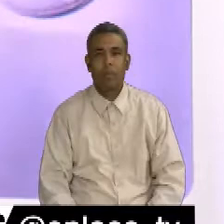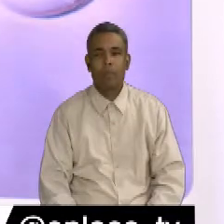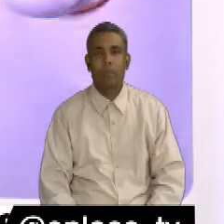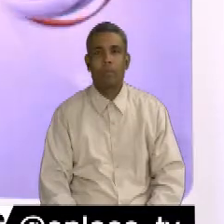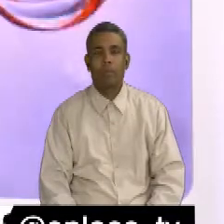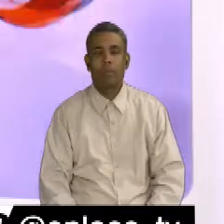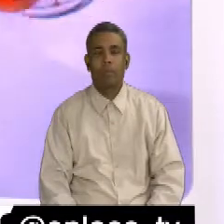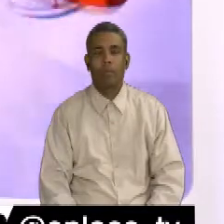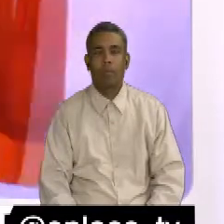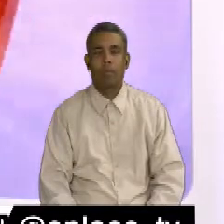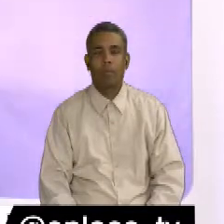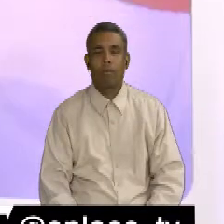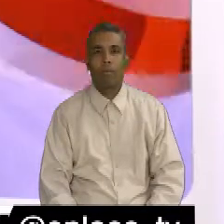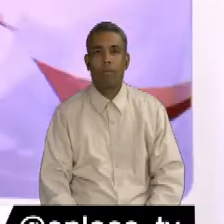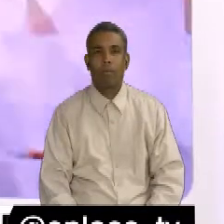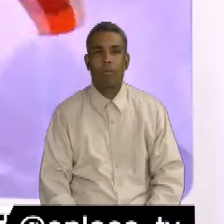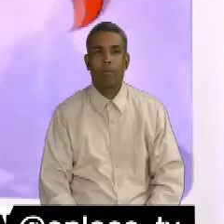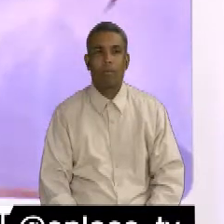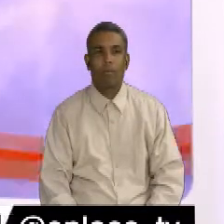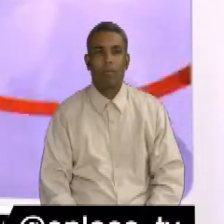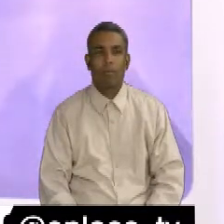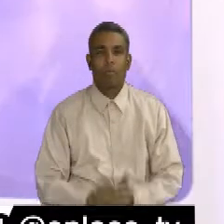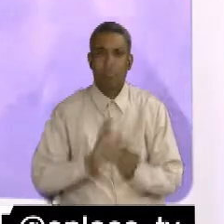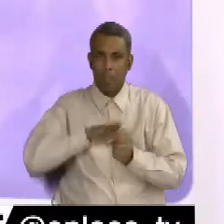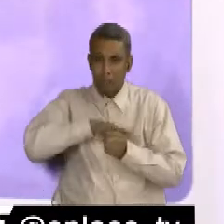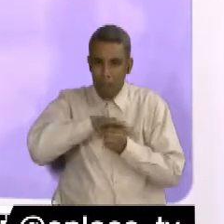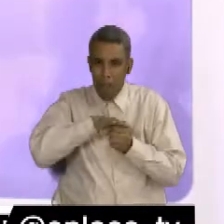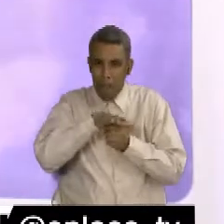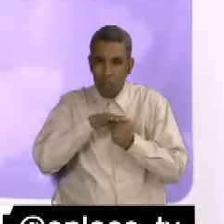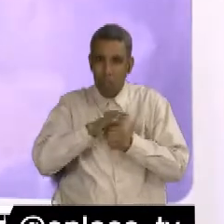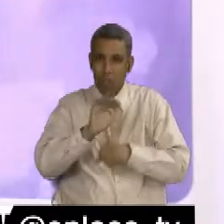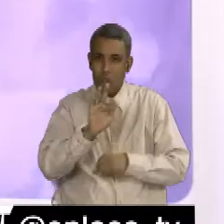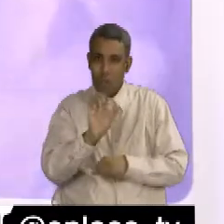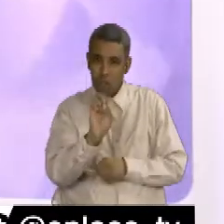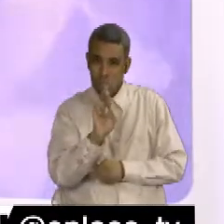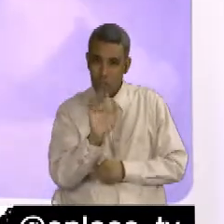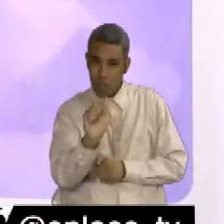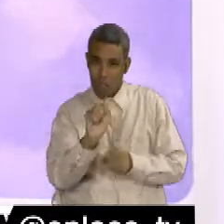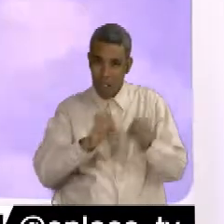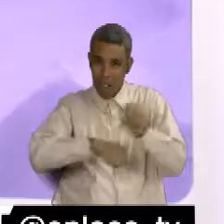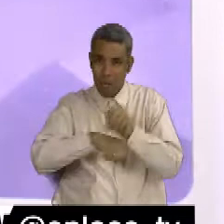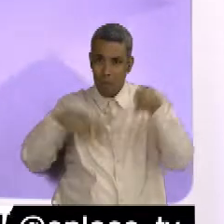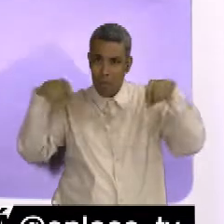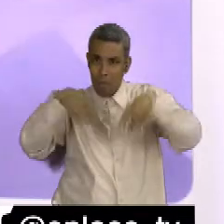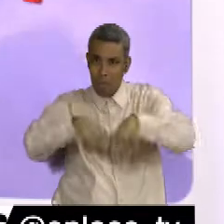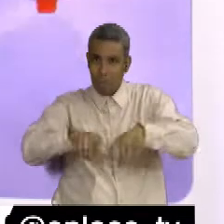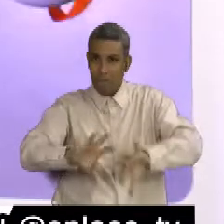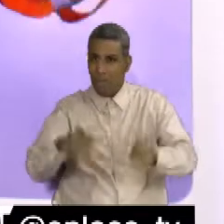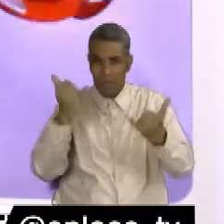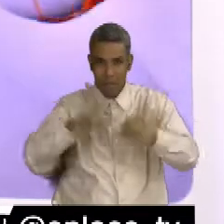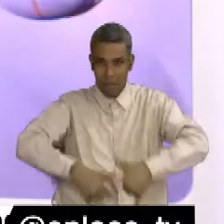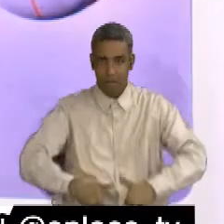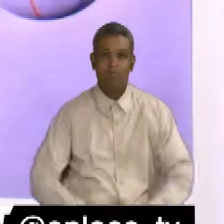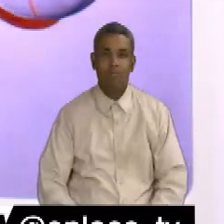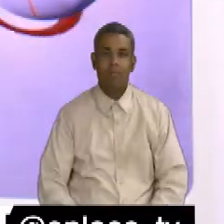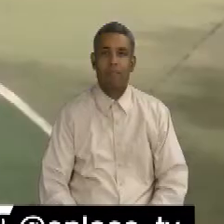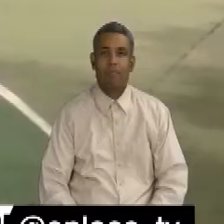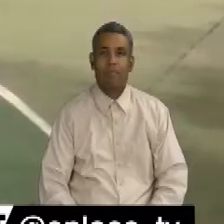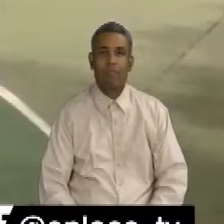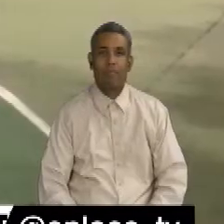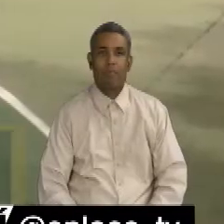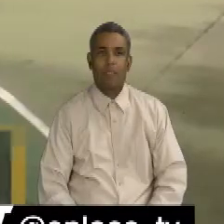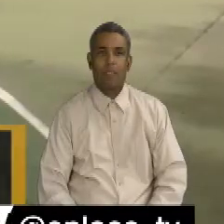Y terminó el torneo descentralizado de microfútbol del barrio La Tora. El combo de Lombana se coronó campeón de este evento deportivo. En